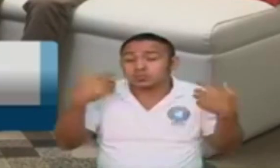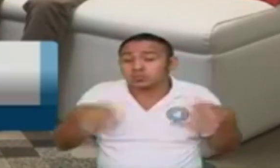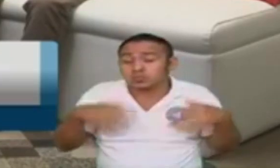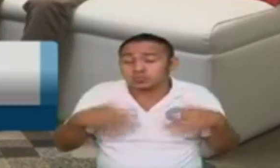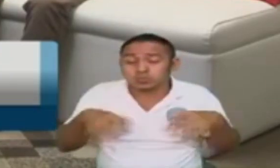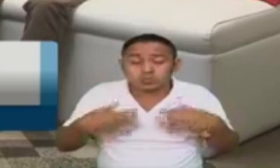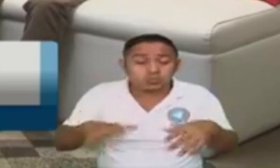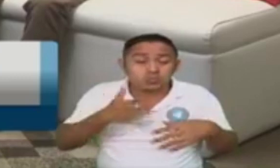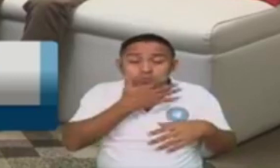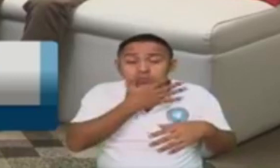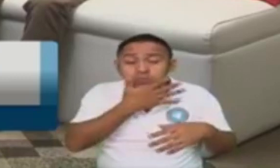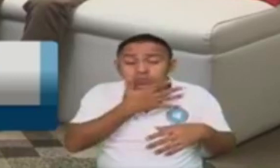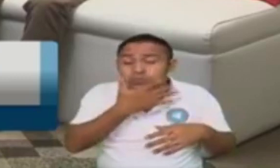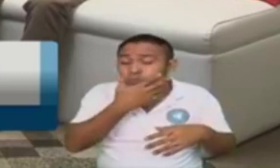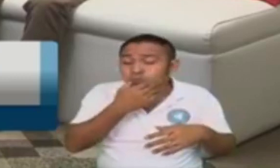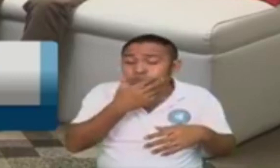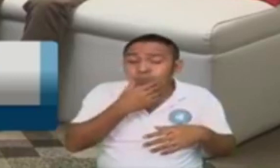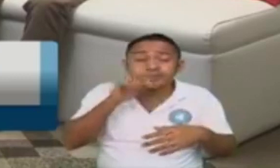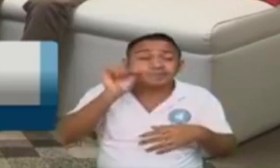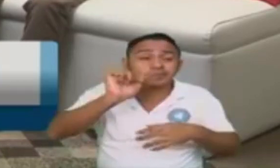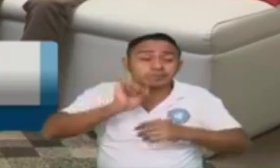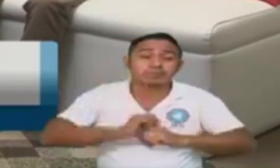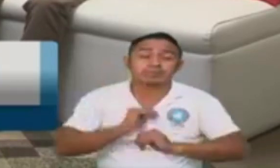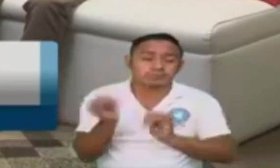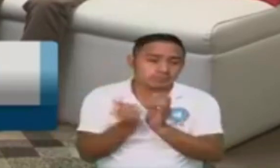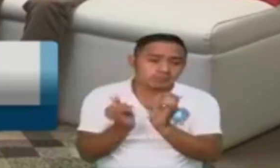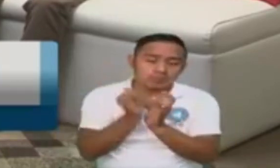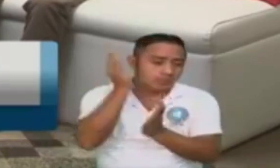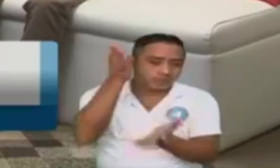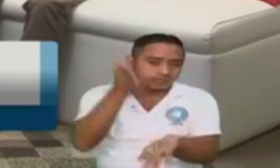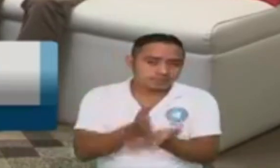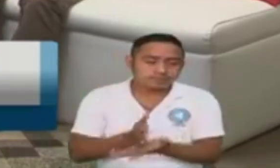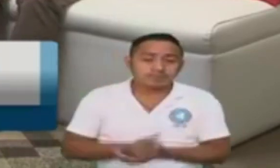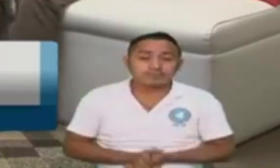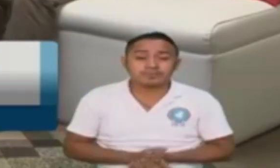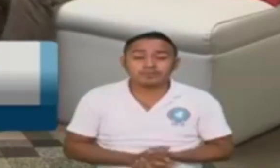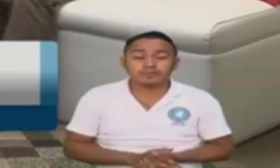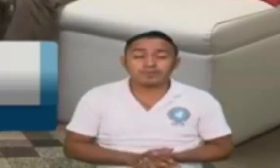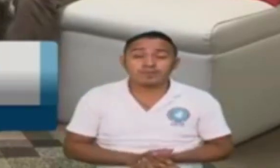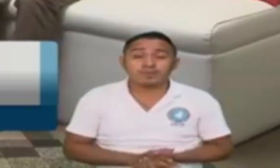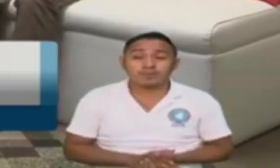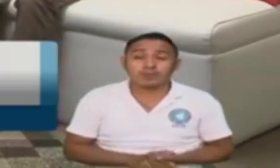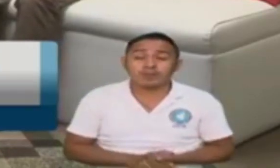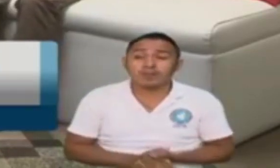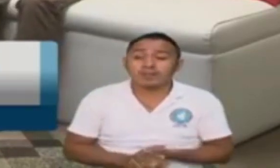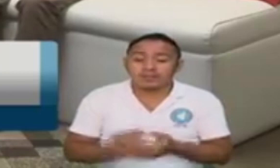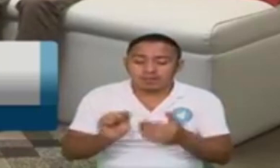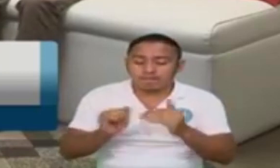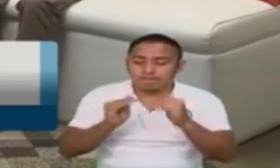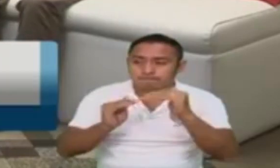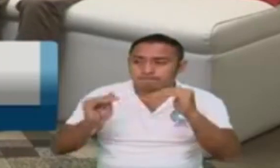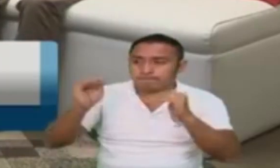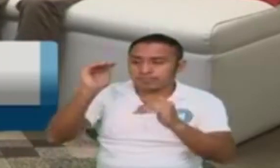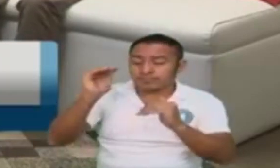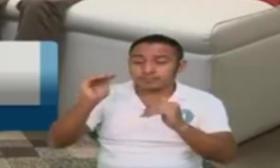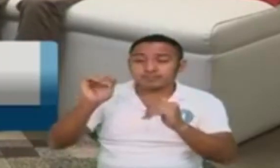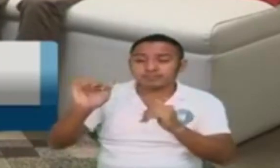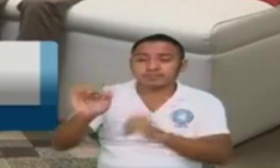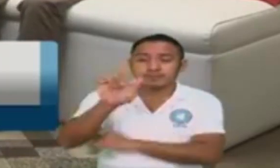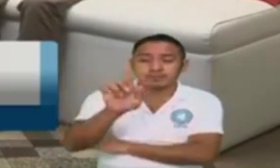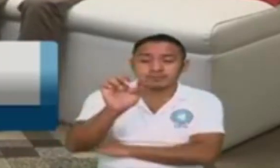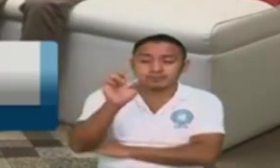sospechoso. Entonces eso también te ayuda a tomar decisiones, pues, porque un nódulo hipocaptante en un paciente con una